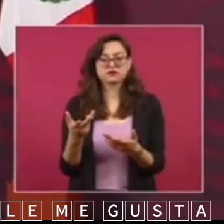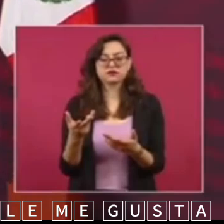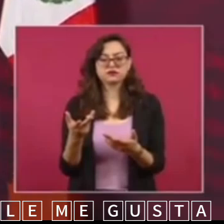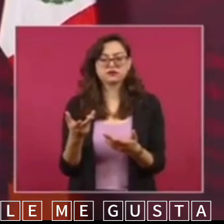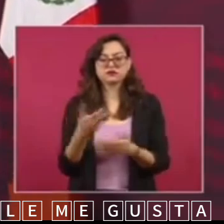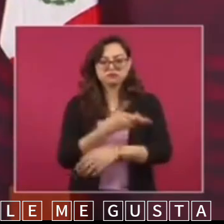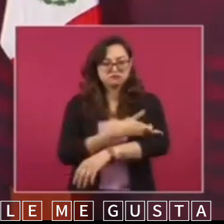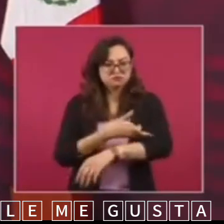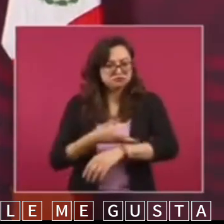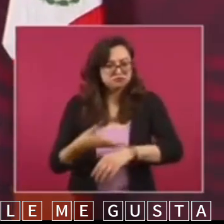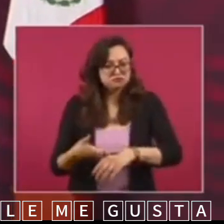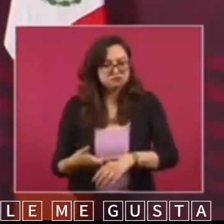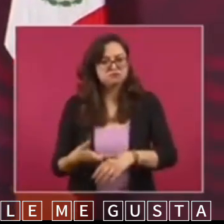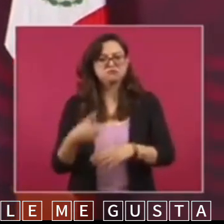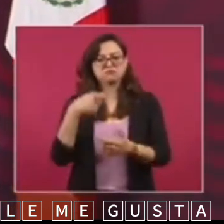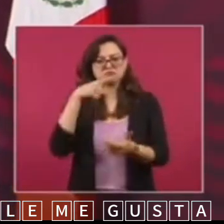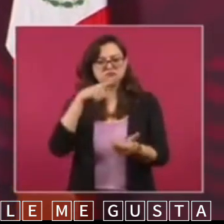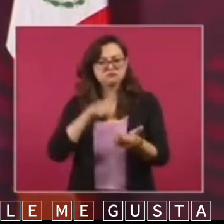sus familias,